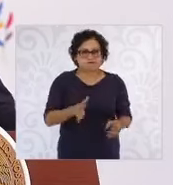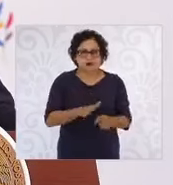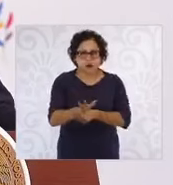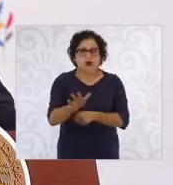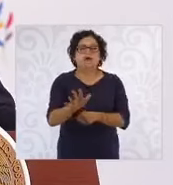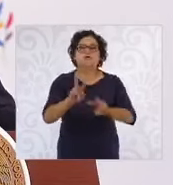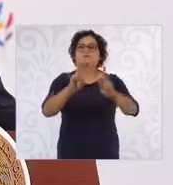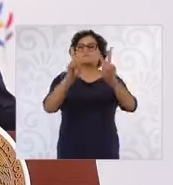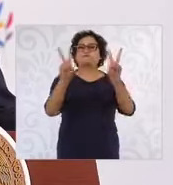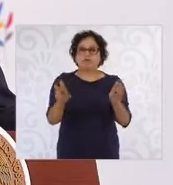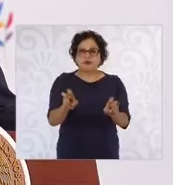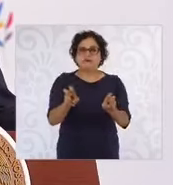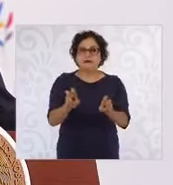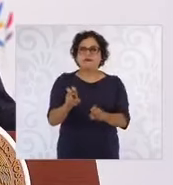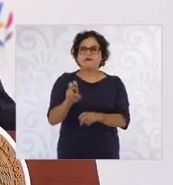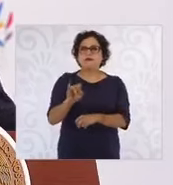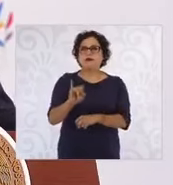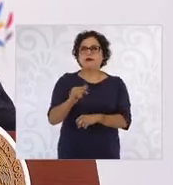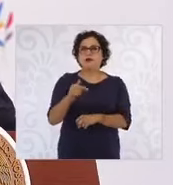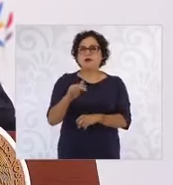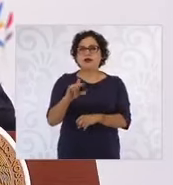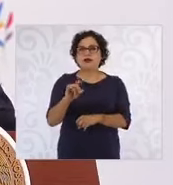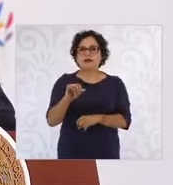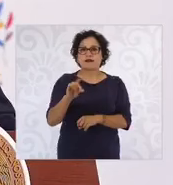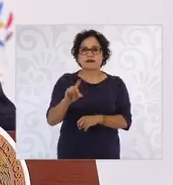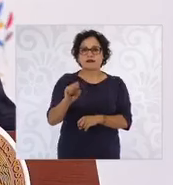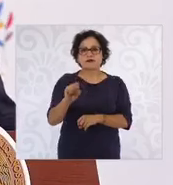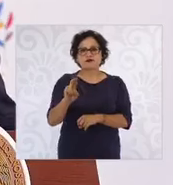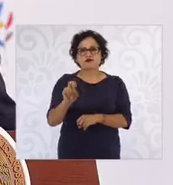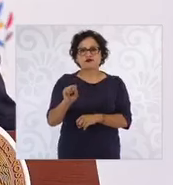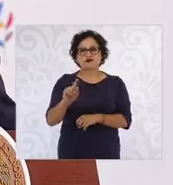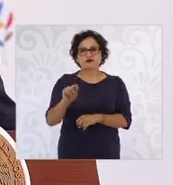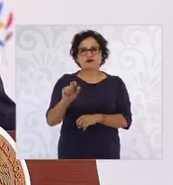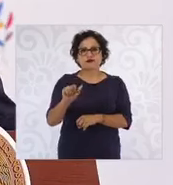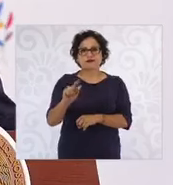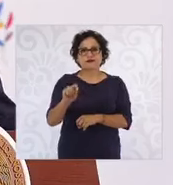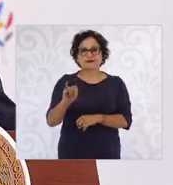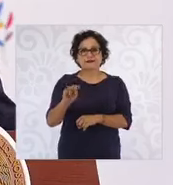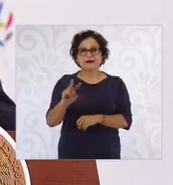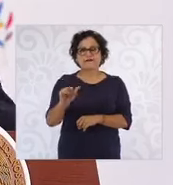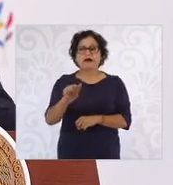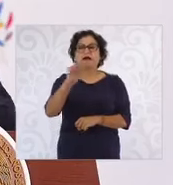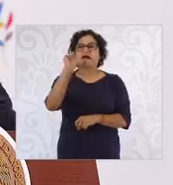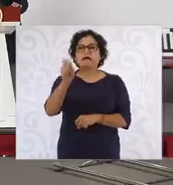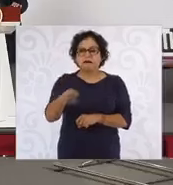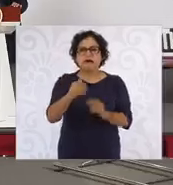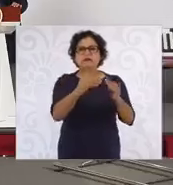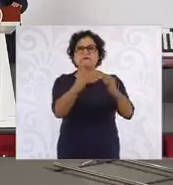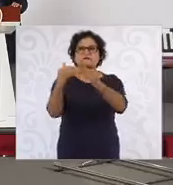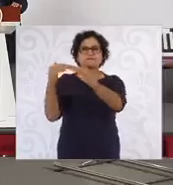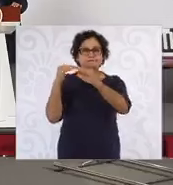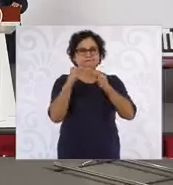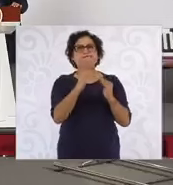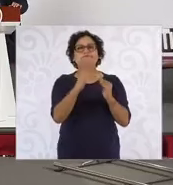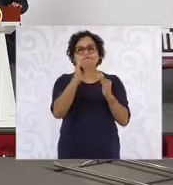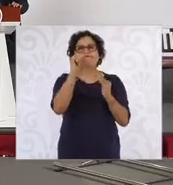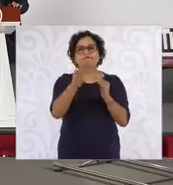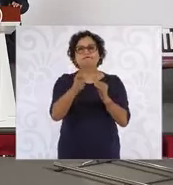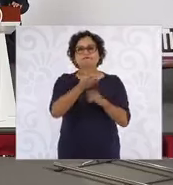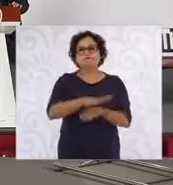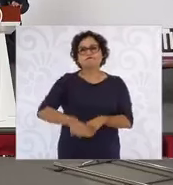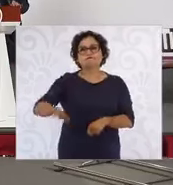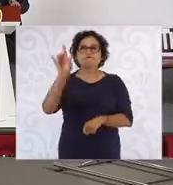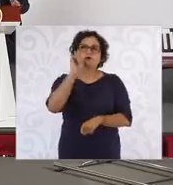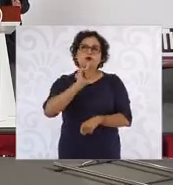igualdad sustantiva, que digamos se garantiza en la Constitución la igualdad en el acceso de derechos y oportunidades para todas las